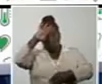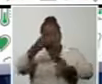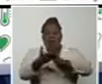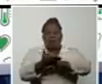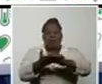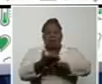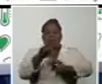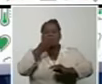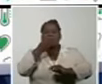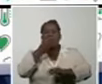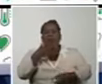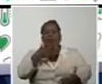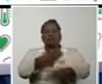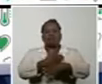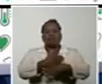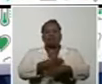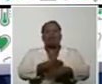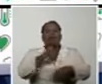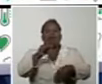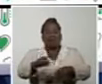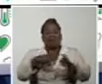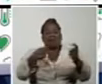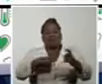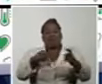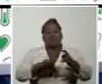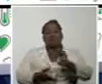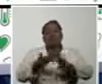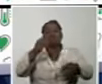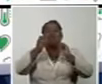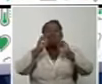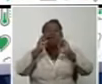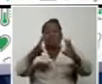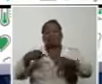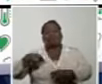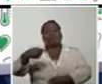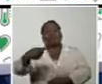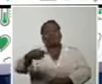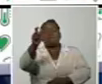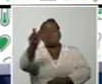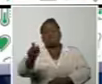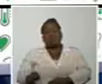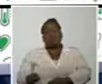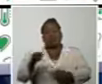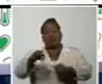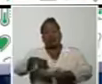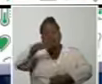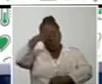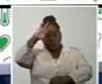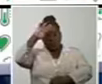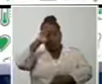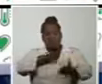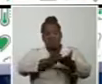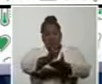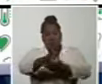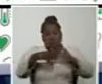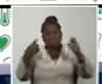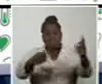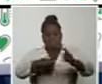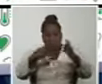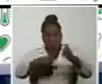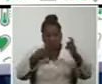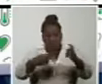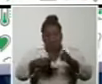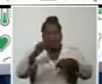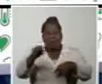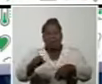este empeño por salvar la vida de cada una de las personas en nuestro país, pero además para continuar esa batalla sanitaria que tantas